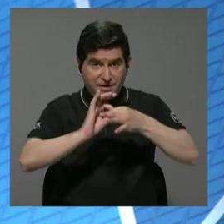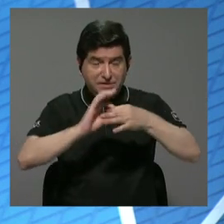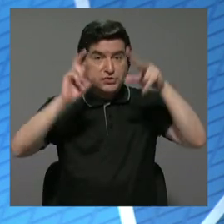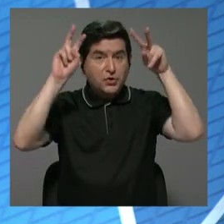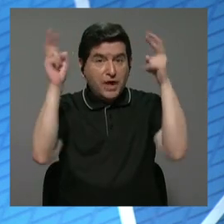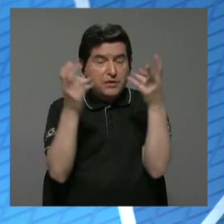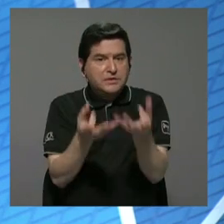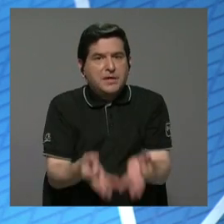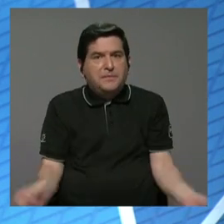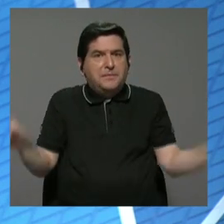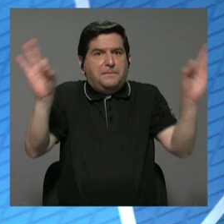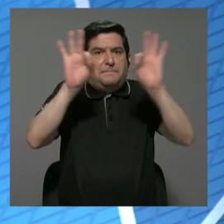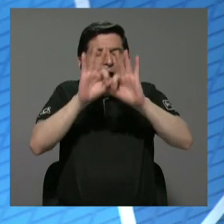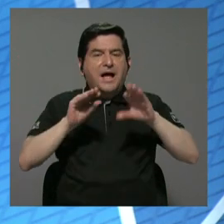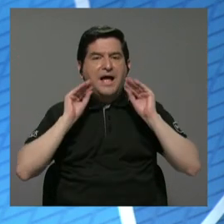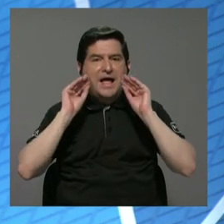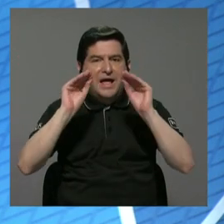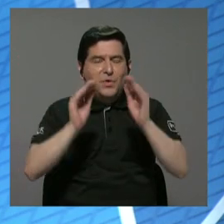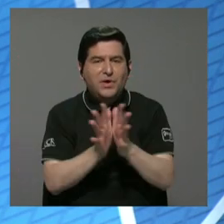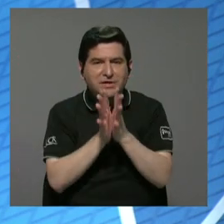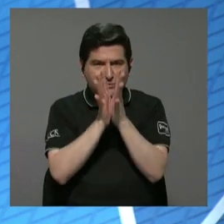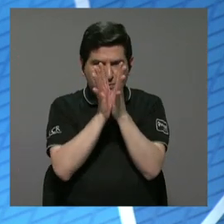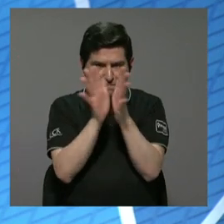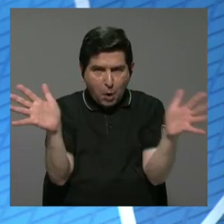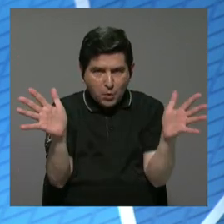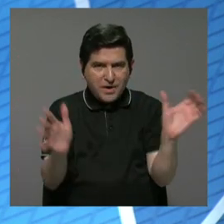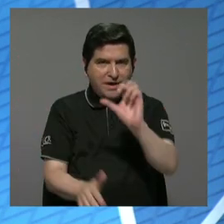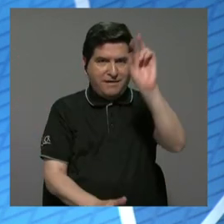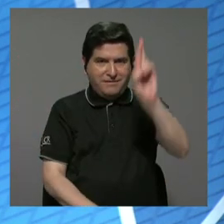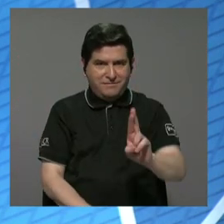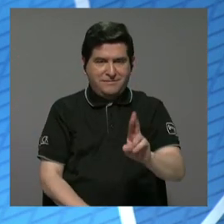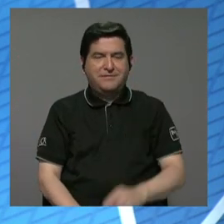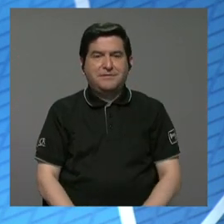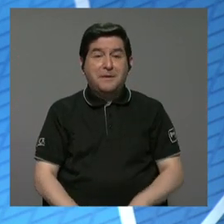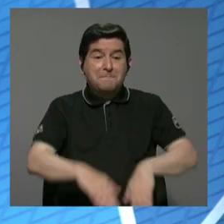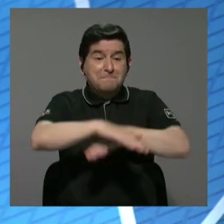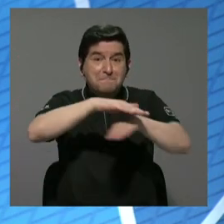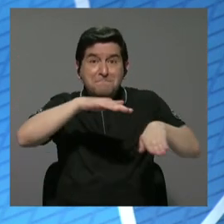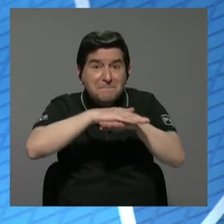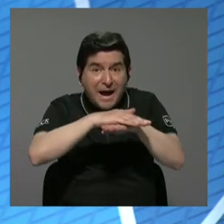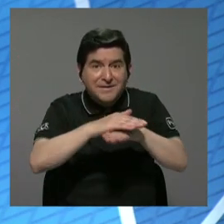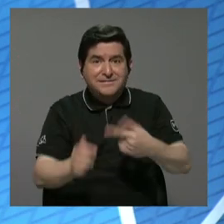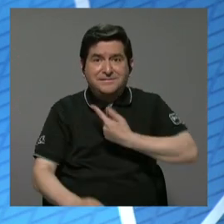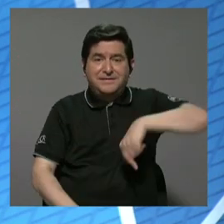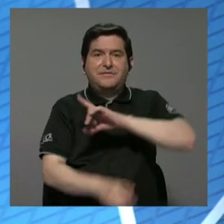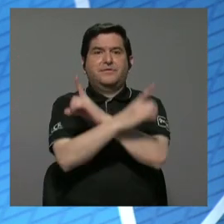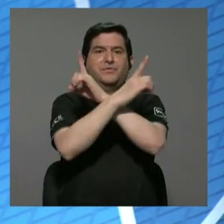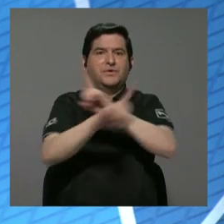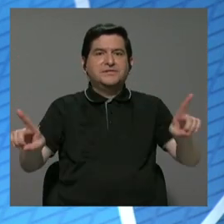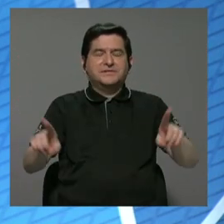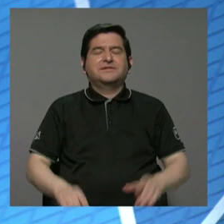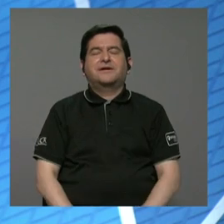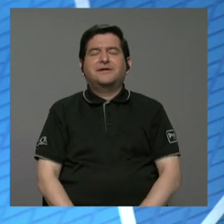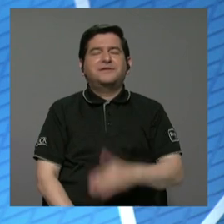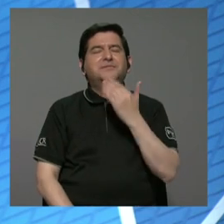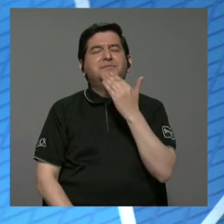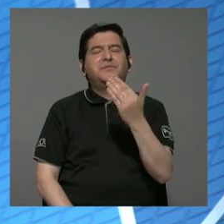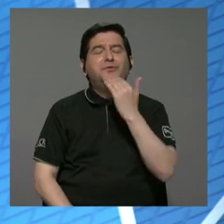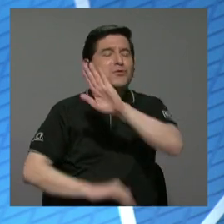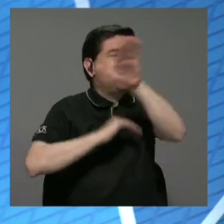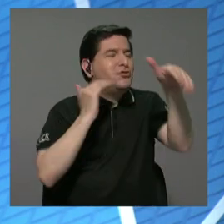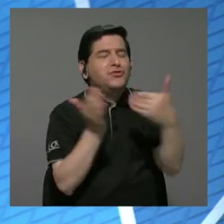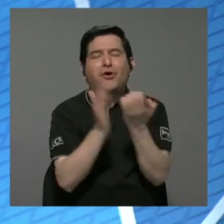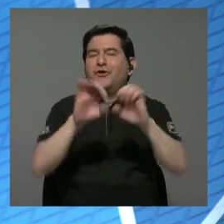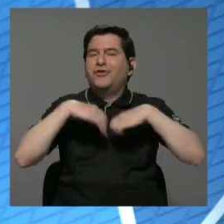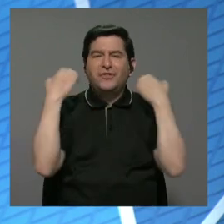tema medular como es la educación pública costarricense, pilar de nuestra democracia. Agradecer a todo